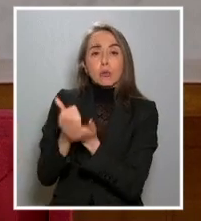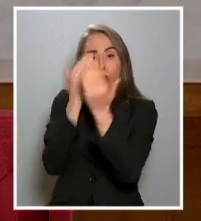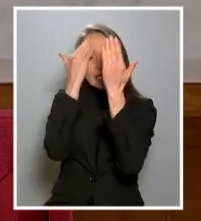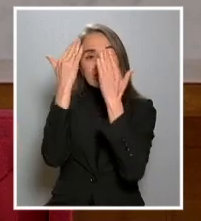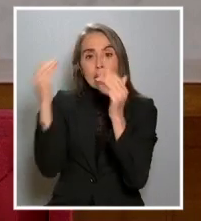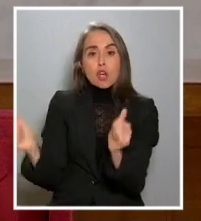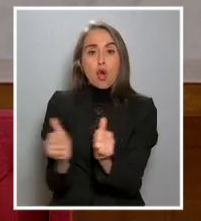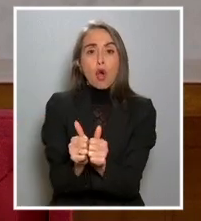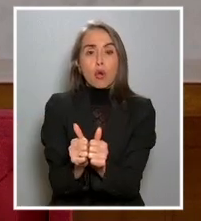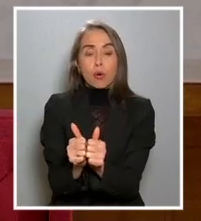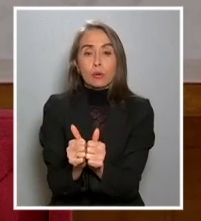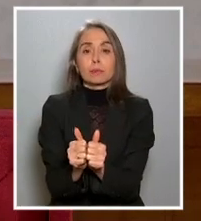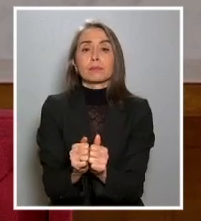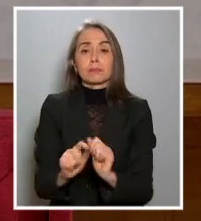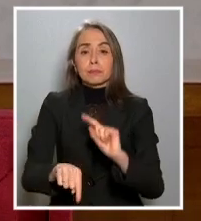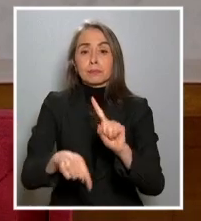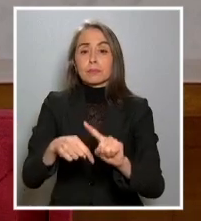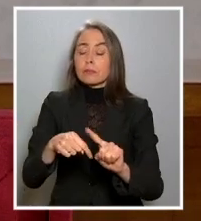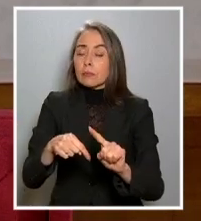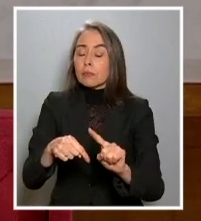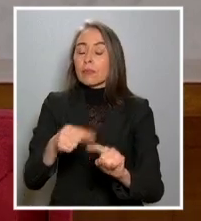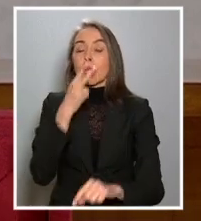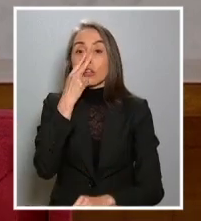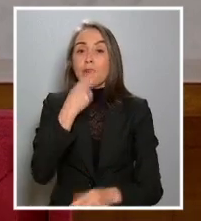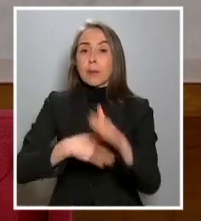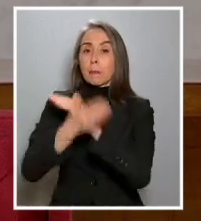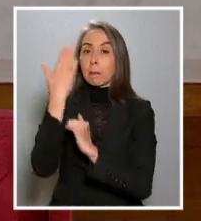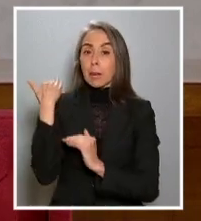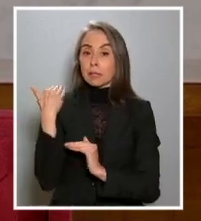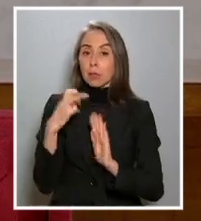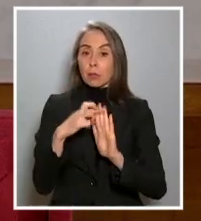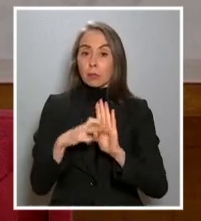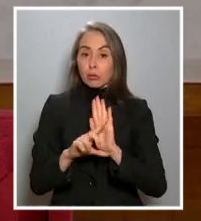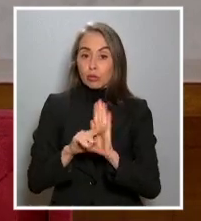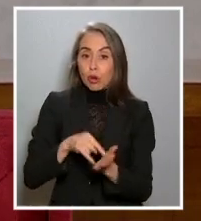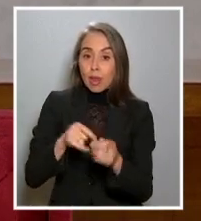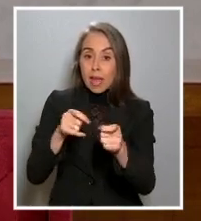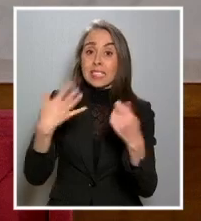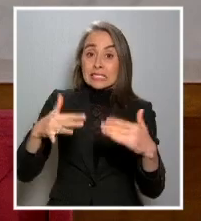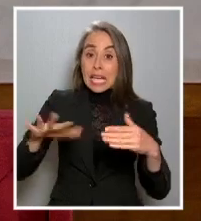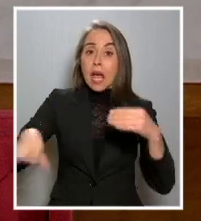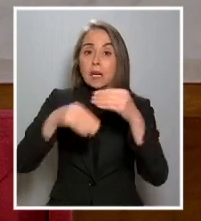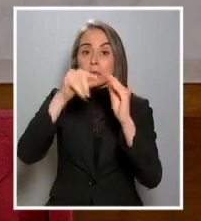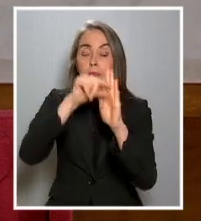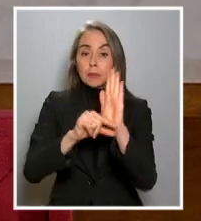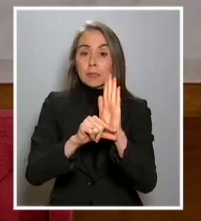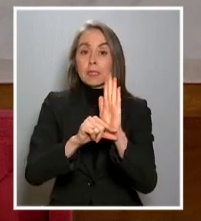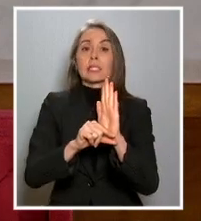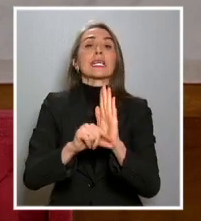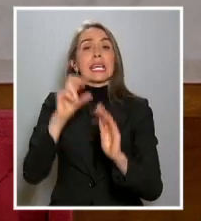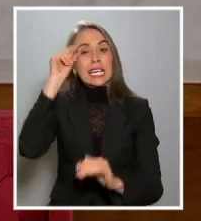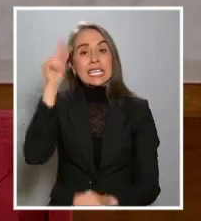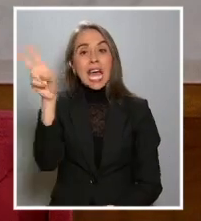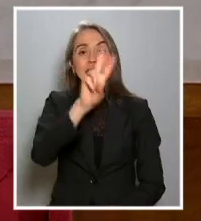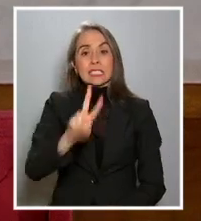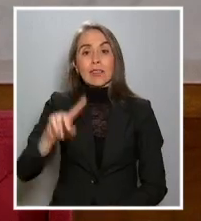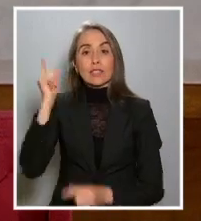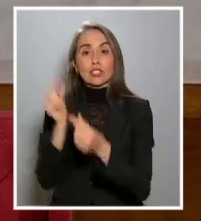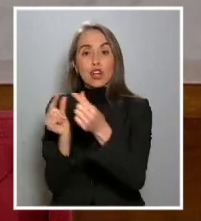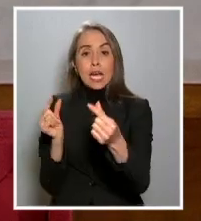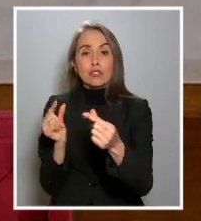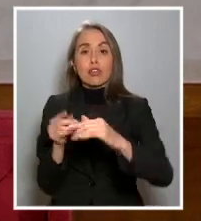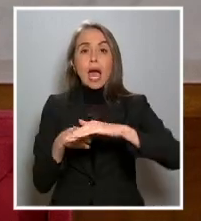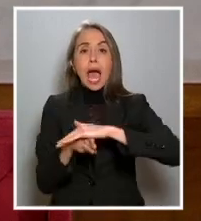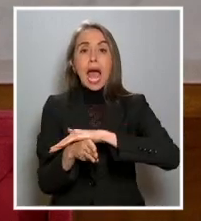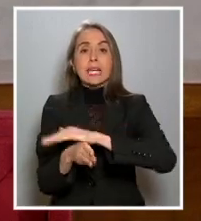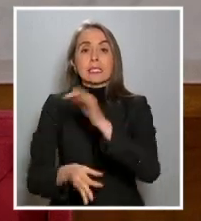este fin, en noviembre de pasado, ingresamos indicaciones y dimos impulso al proyecto de ley que crea el Servicio Nacional de Acceso a